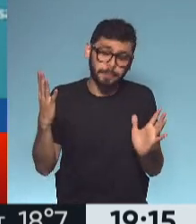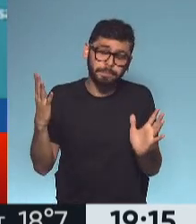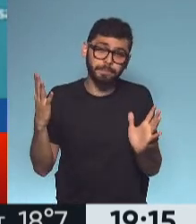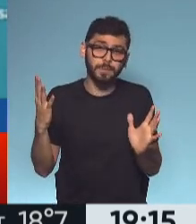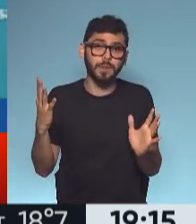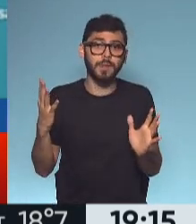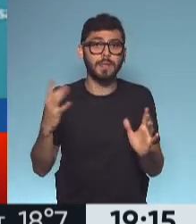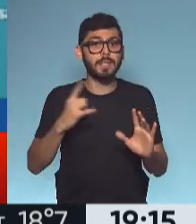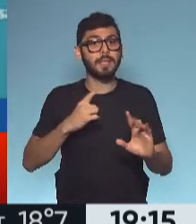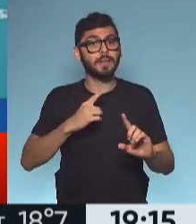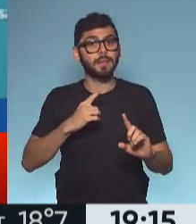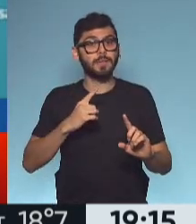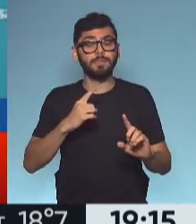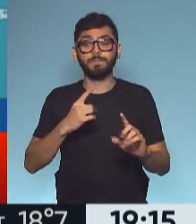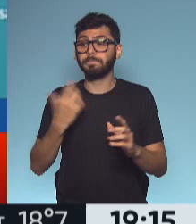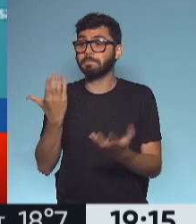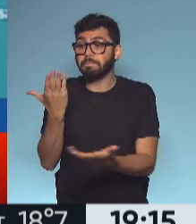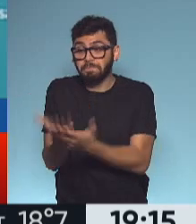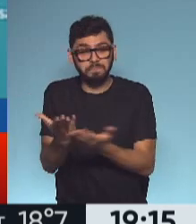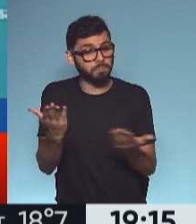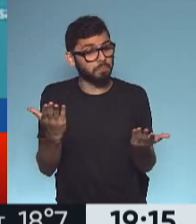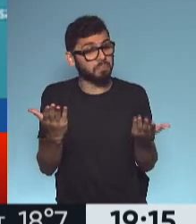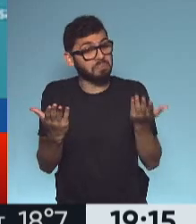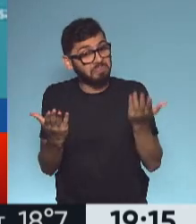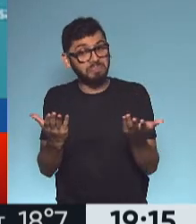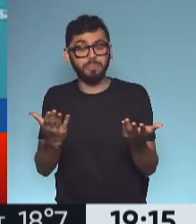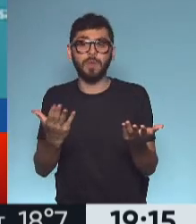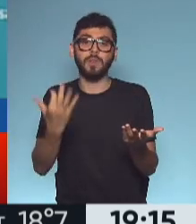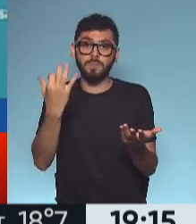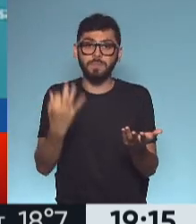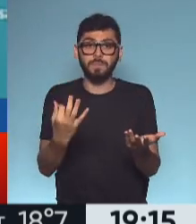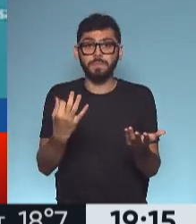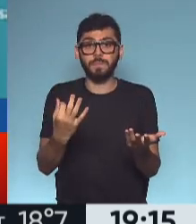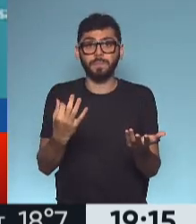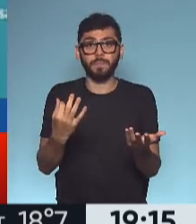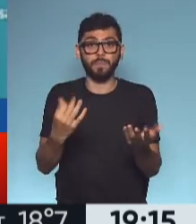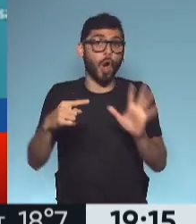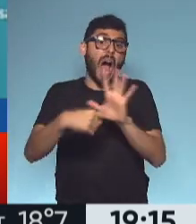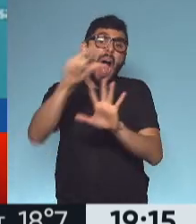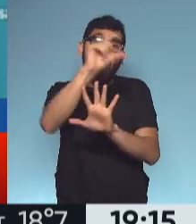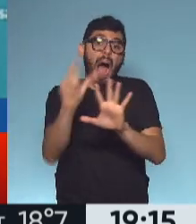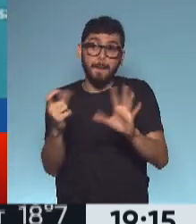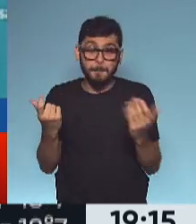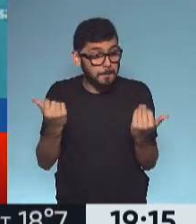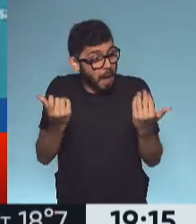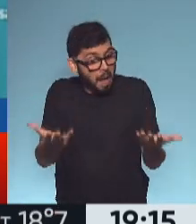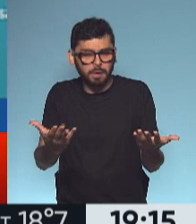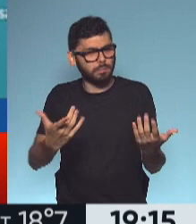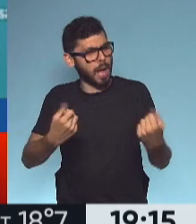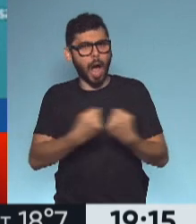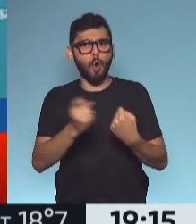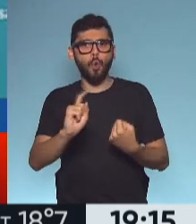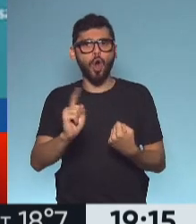hubo consenso en este diagnóstico entre las partes, fundamentalmente, que hacen al AMBA bonaerense.